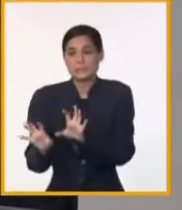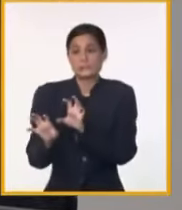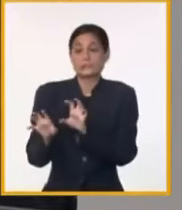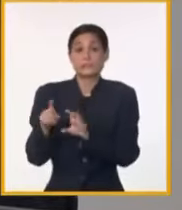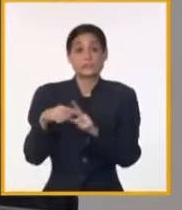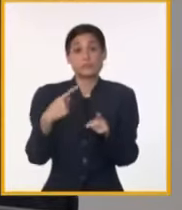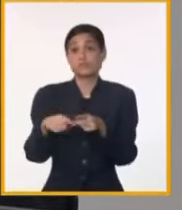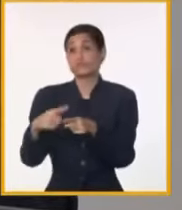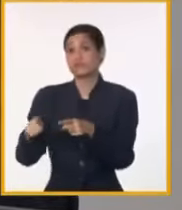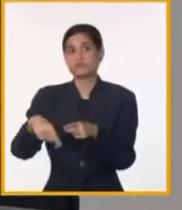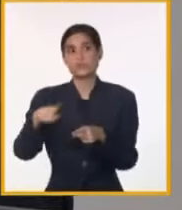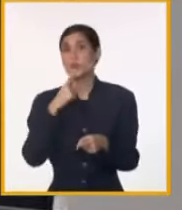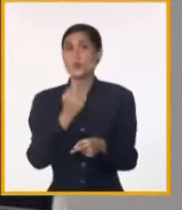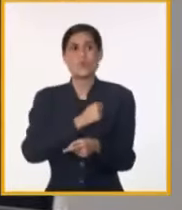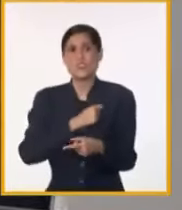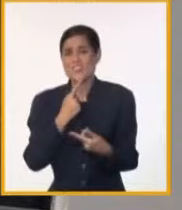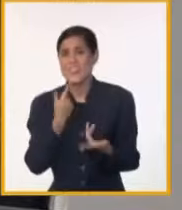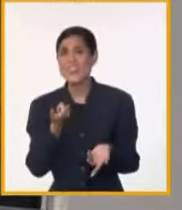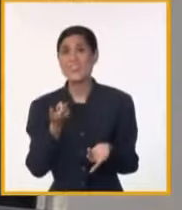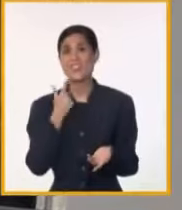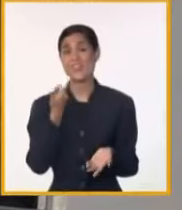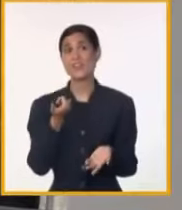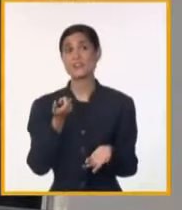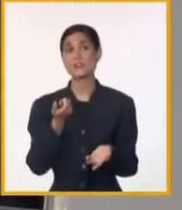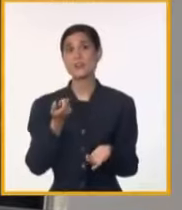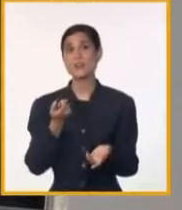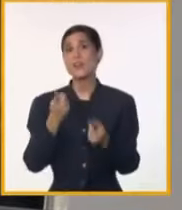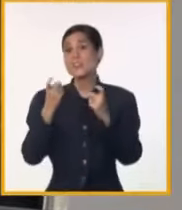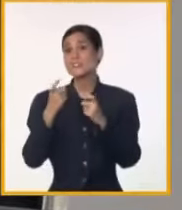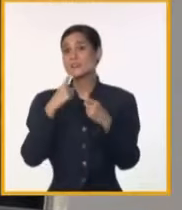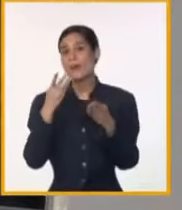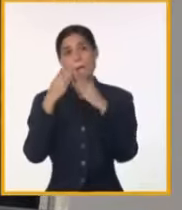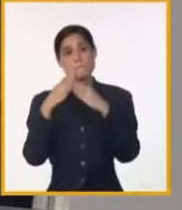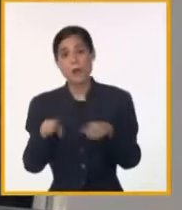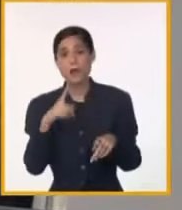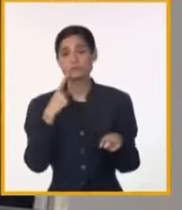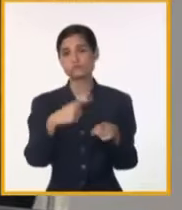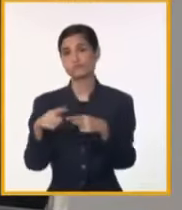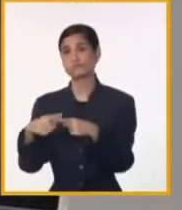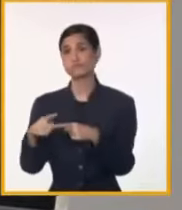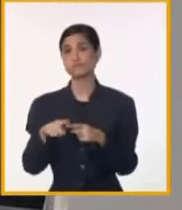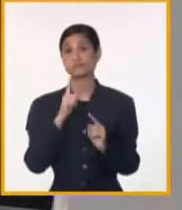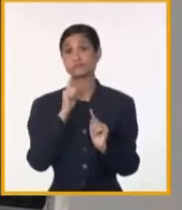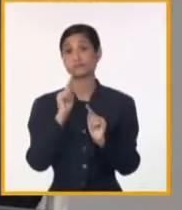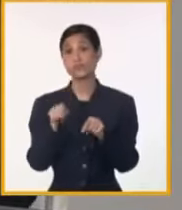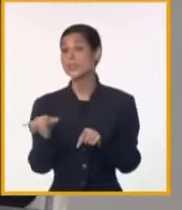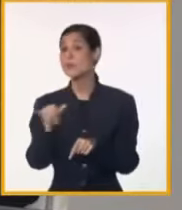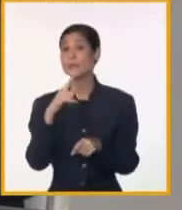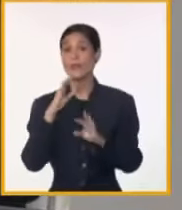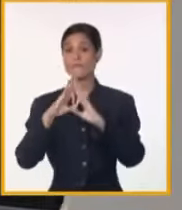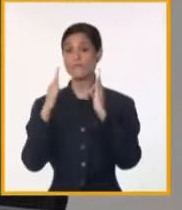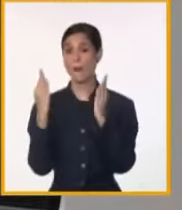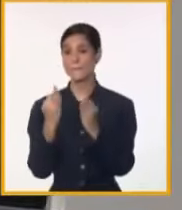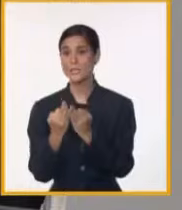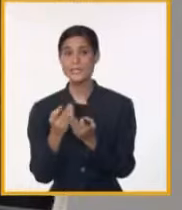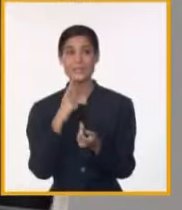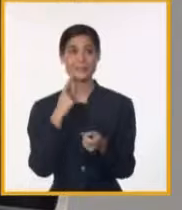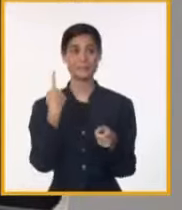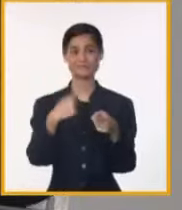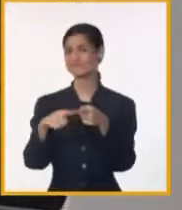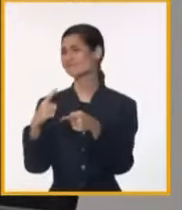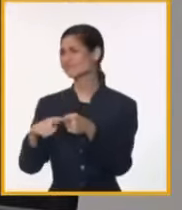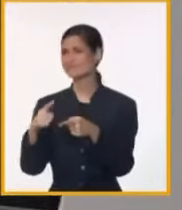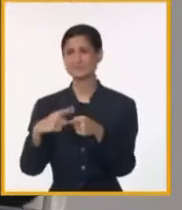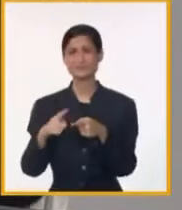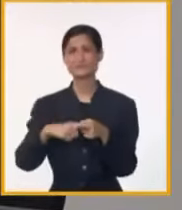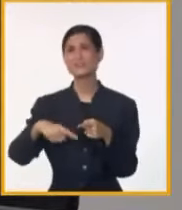a combatiendo hay una gran parte de ese ejército que son reservistas que han tenido que dejar sus familias bueno que son civiles que